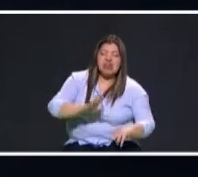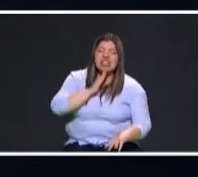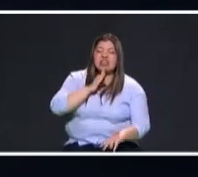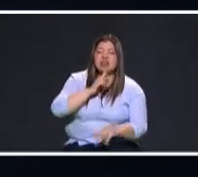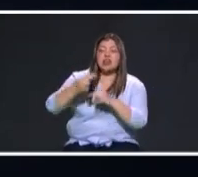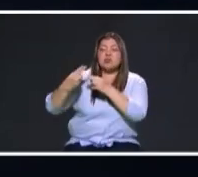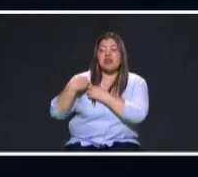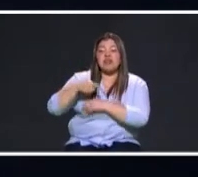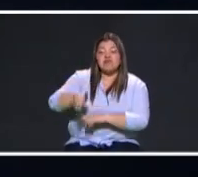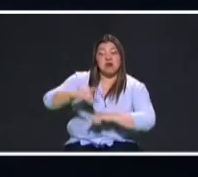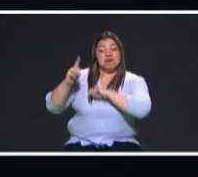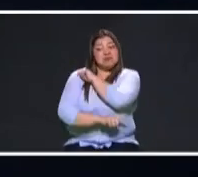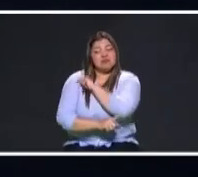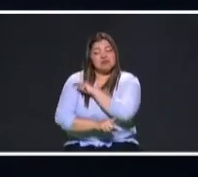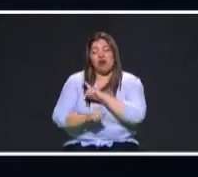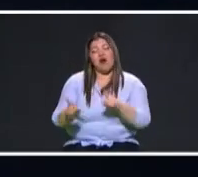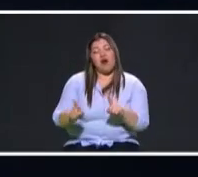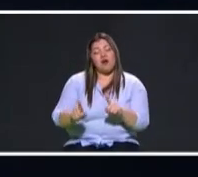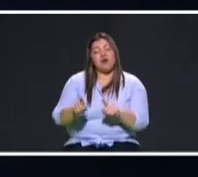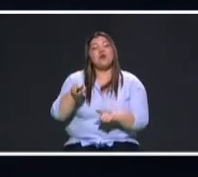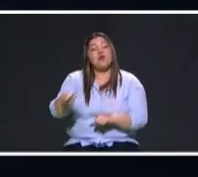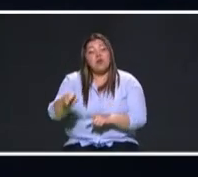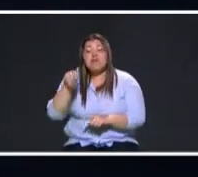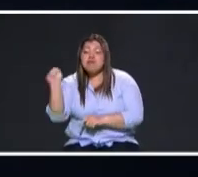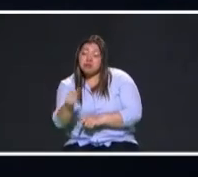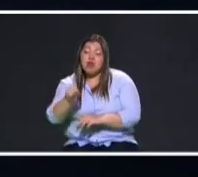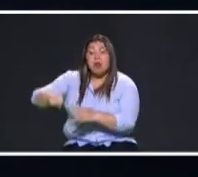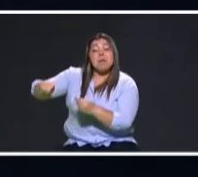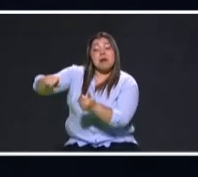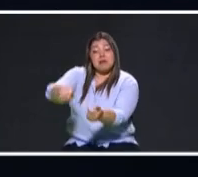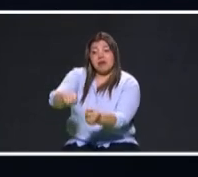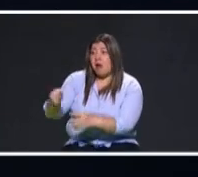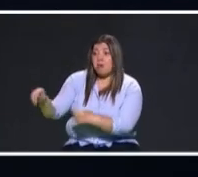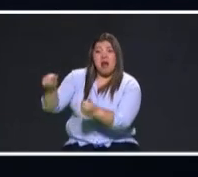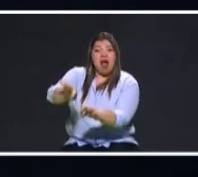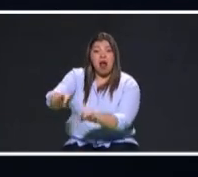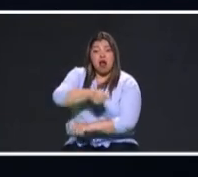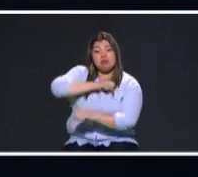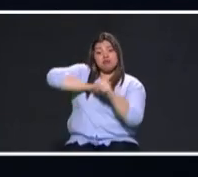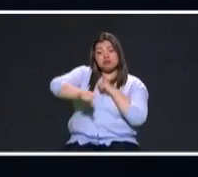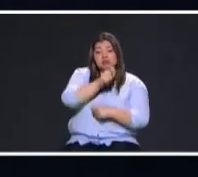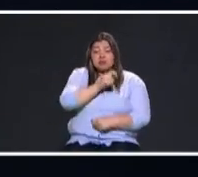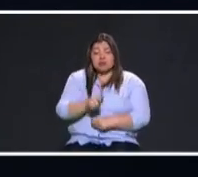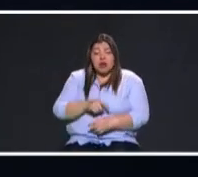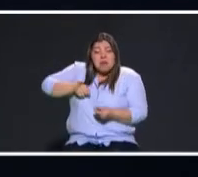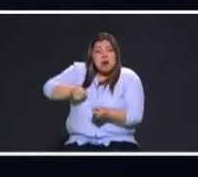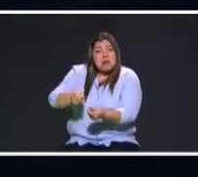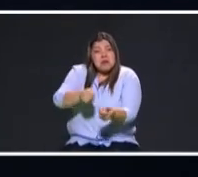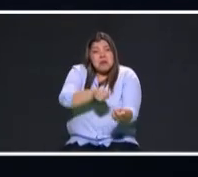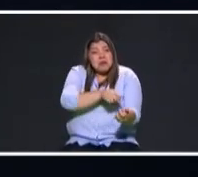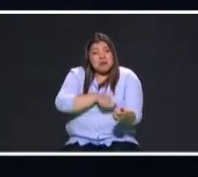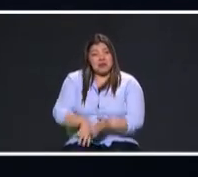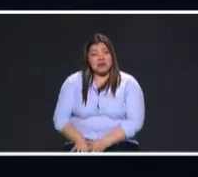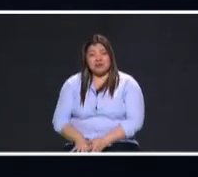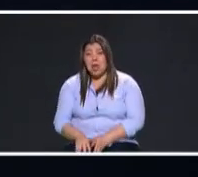para castigarlo sino para que paguen es que si no pagan ellos nos toca pagar a nosotros n pm no vamos a permitir la